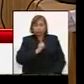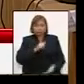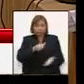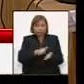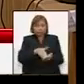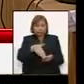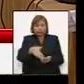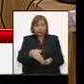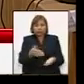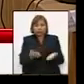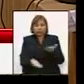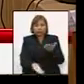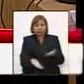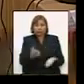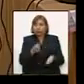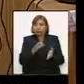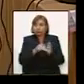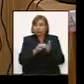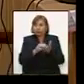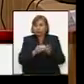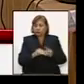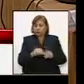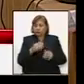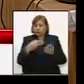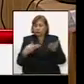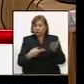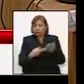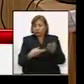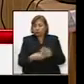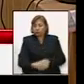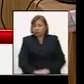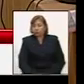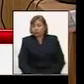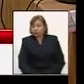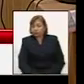laptop en la cual, de forma particular, se hicieron descargas de videos.